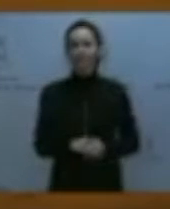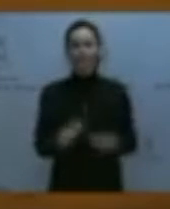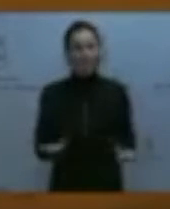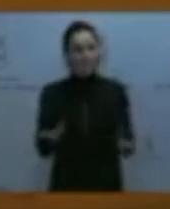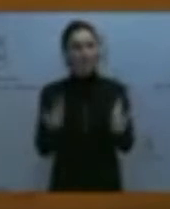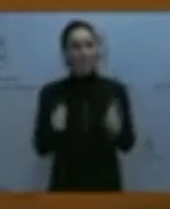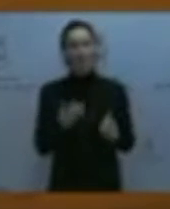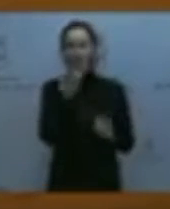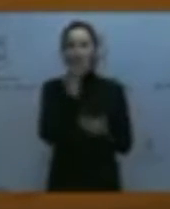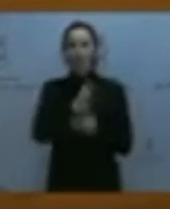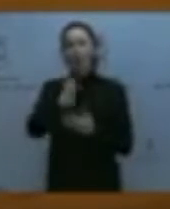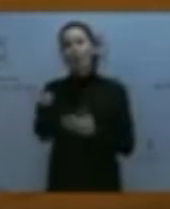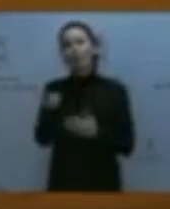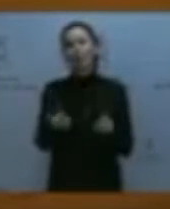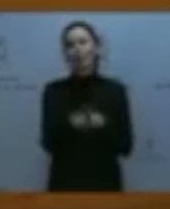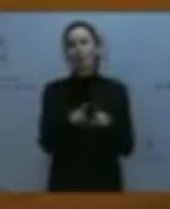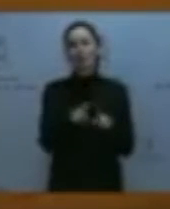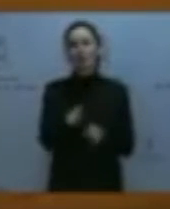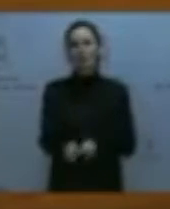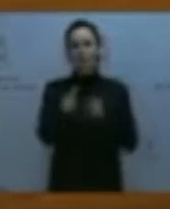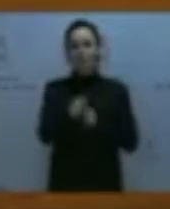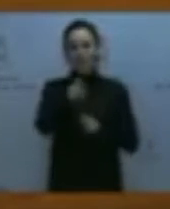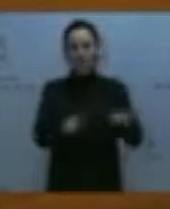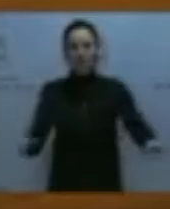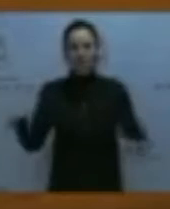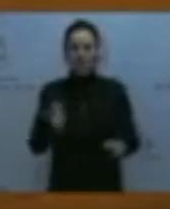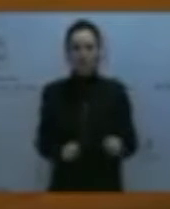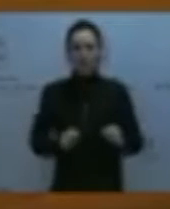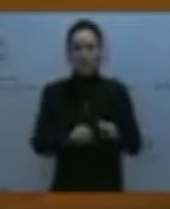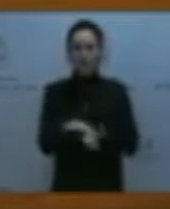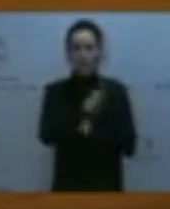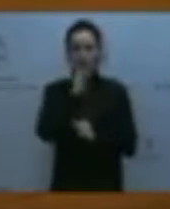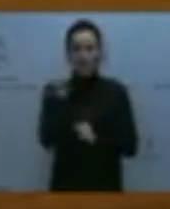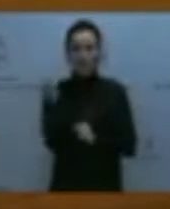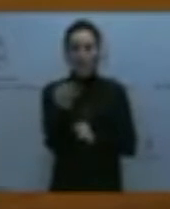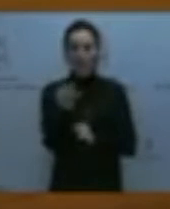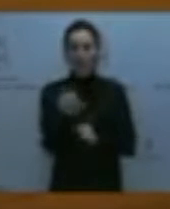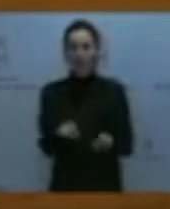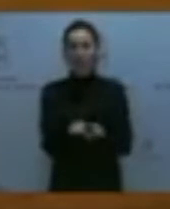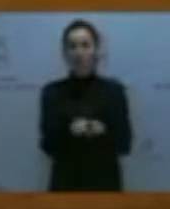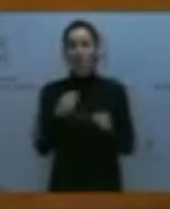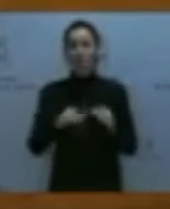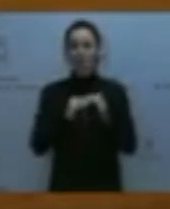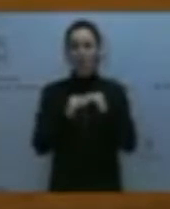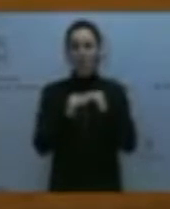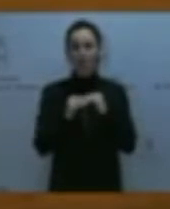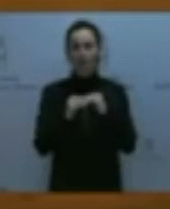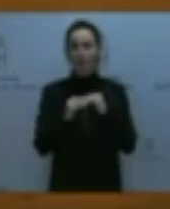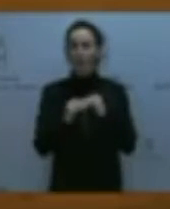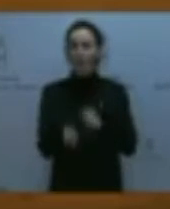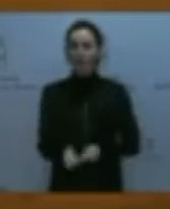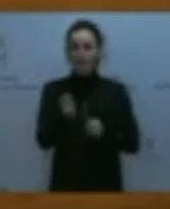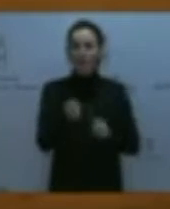muchos pescadores es la conservación de los recursos de los que ellos viven. La sostenibilidad de la pesca es el pan para sus